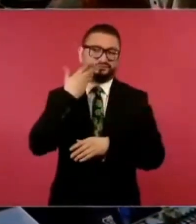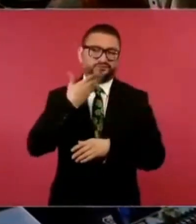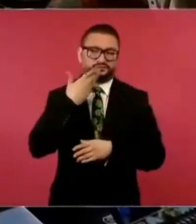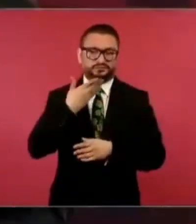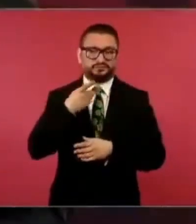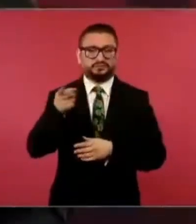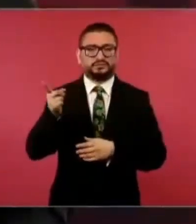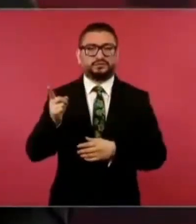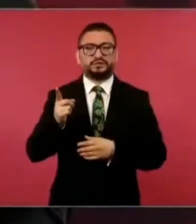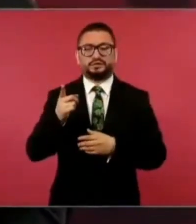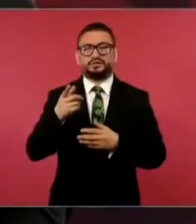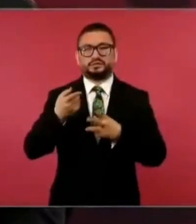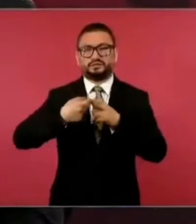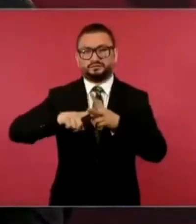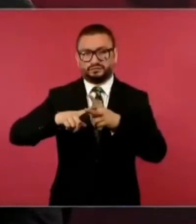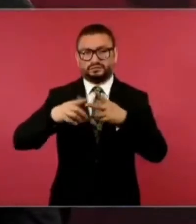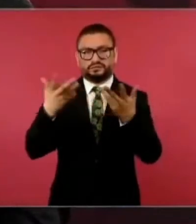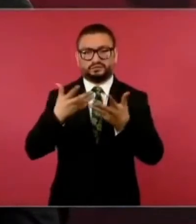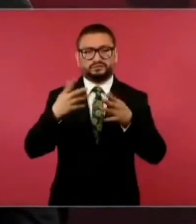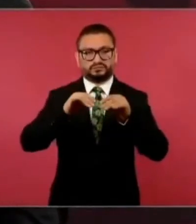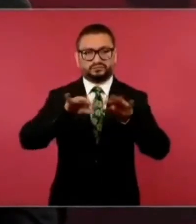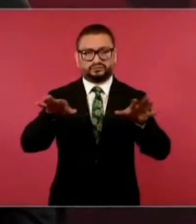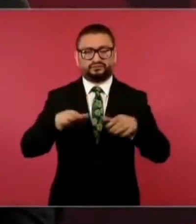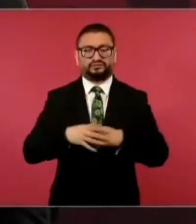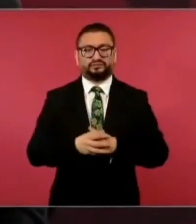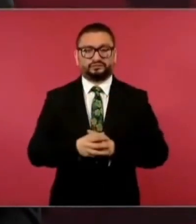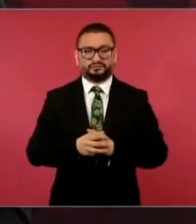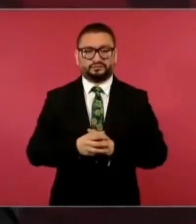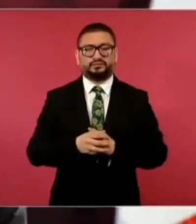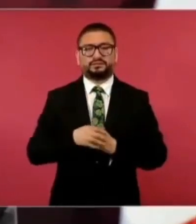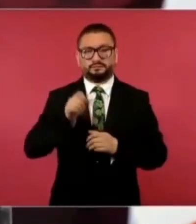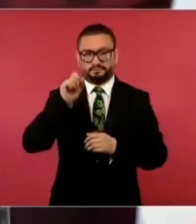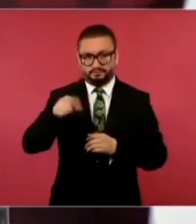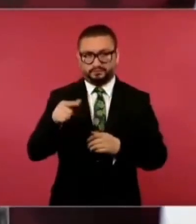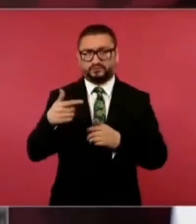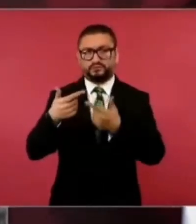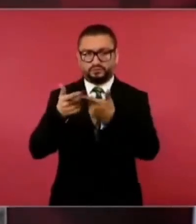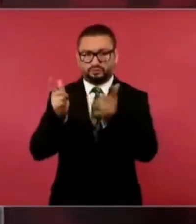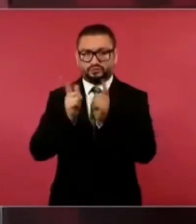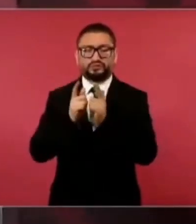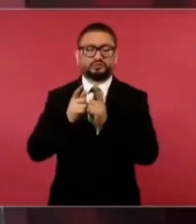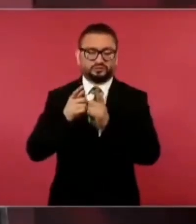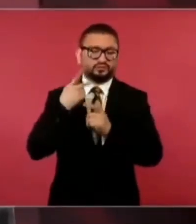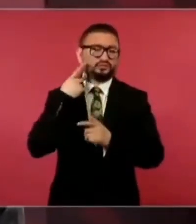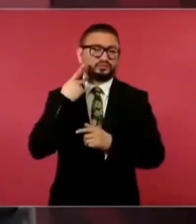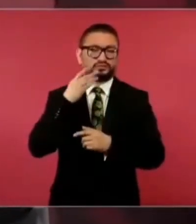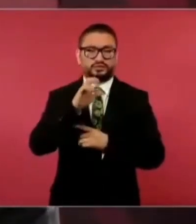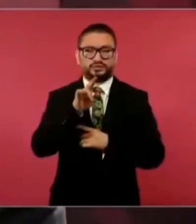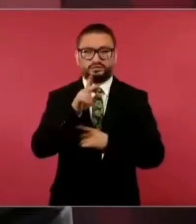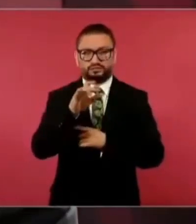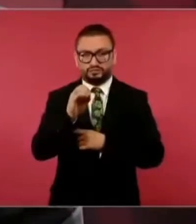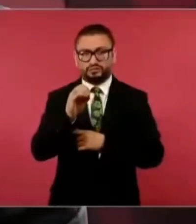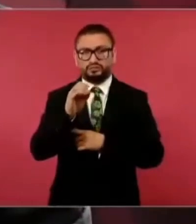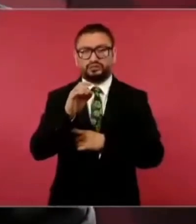que echaron a andar el bloque conservador, Claudio X González